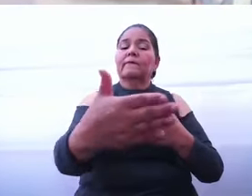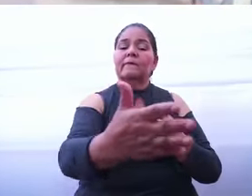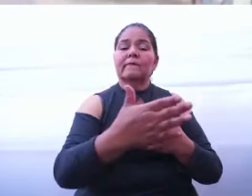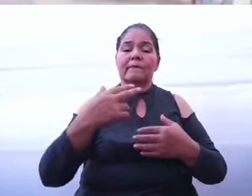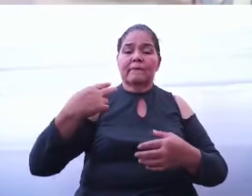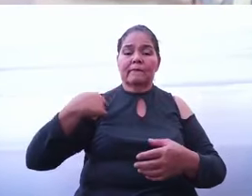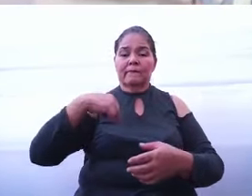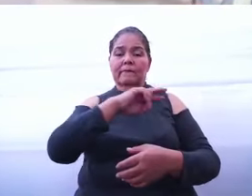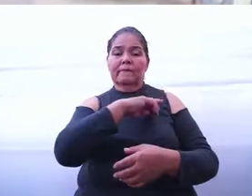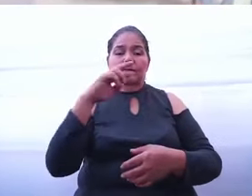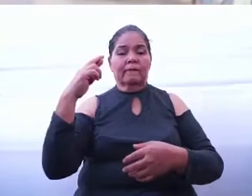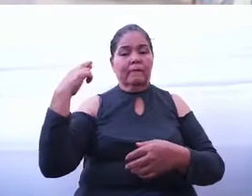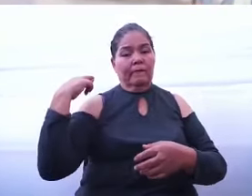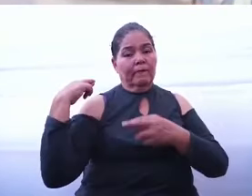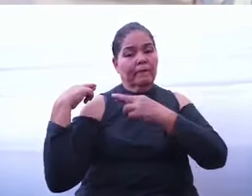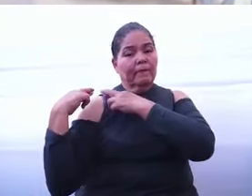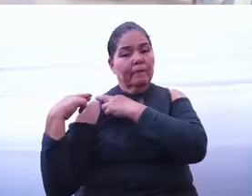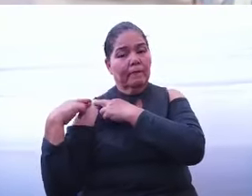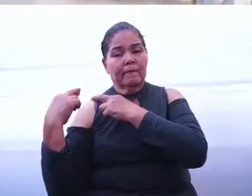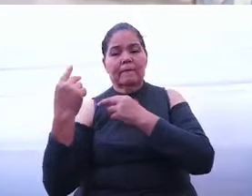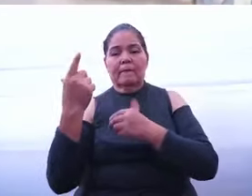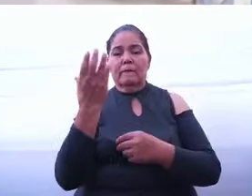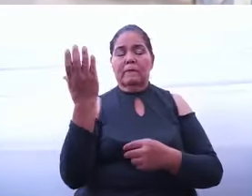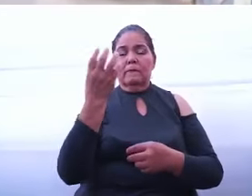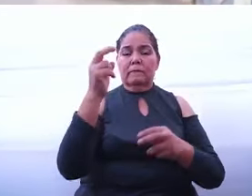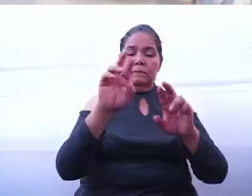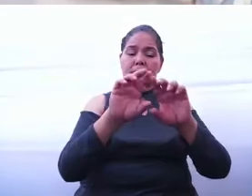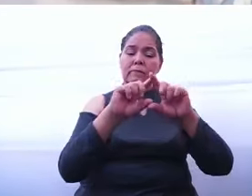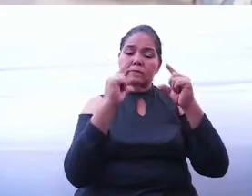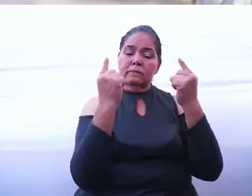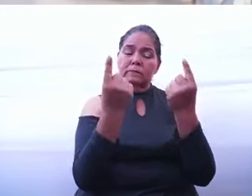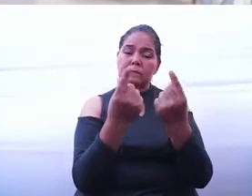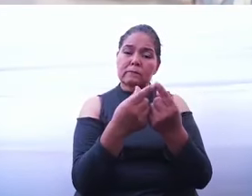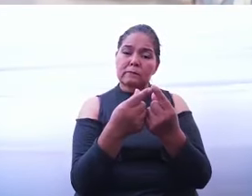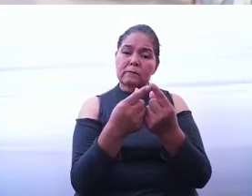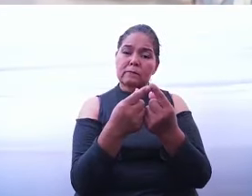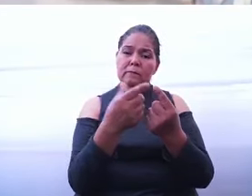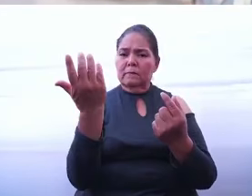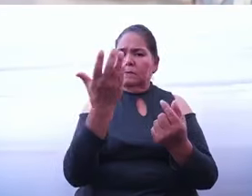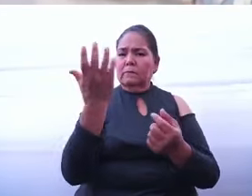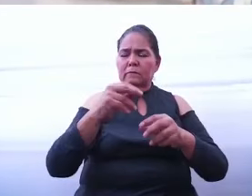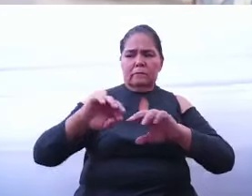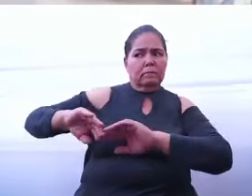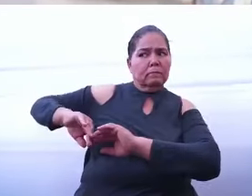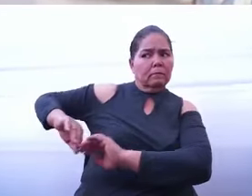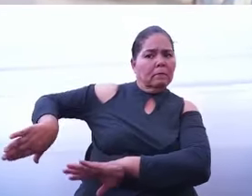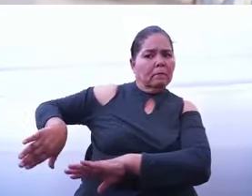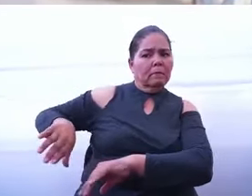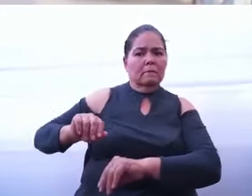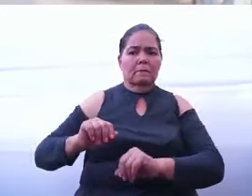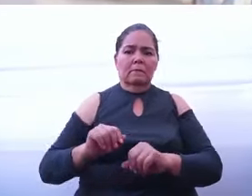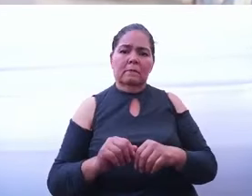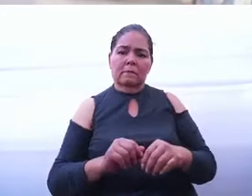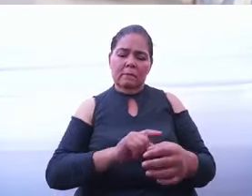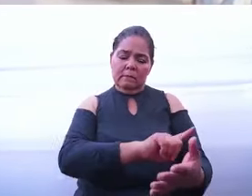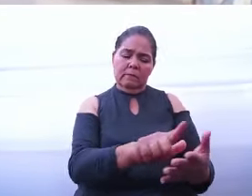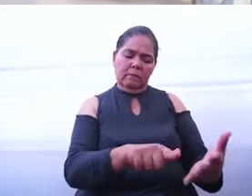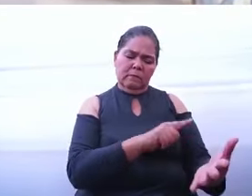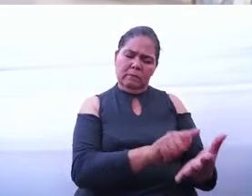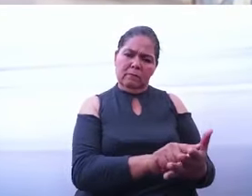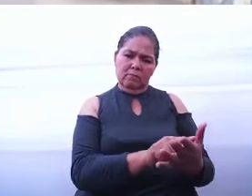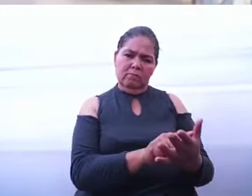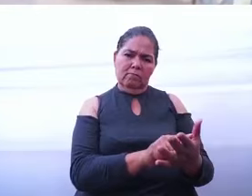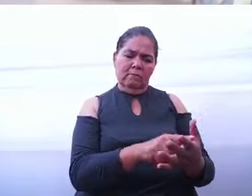nos comprometen a hacer equipo, a dejar de lado las diferencias y construir puentes